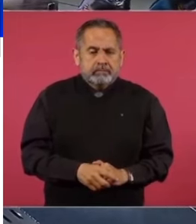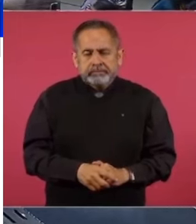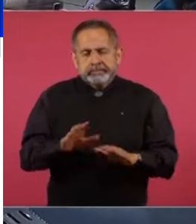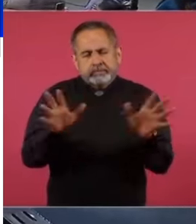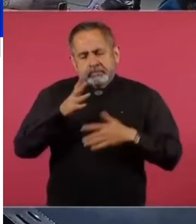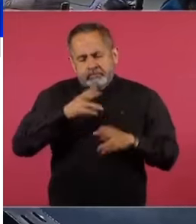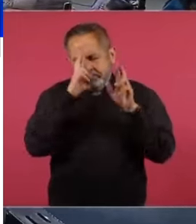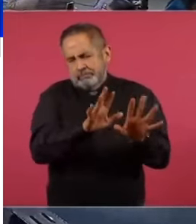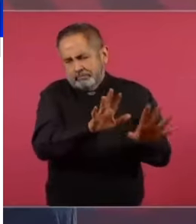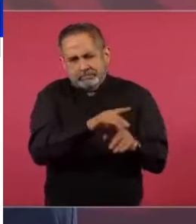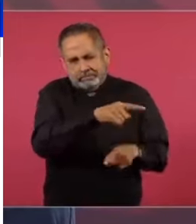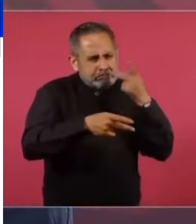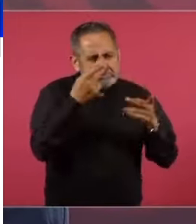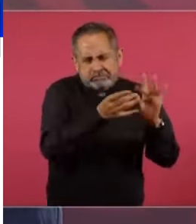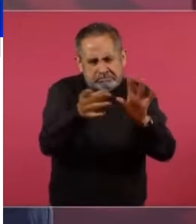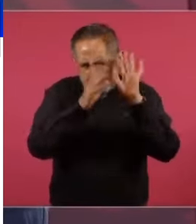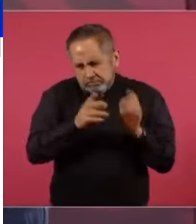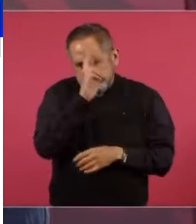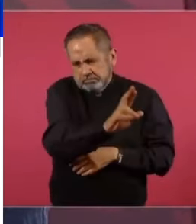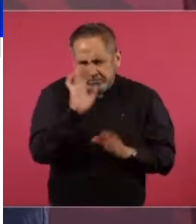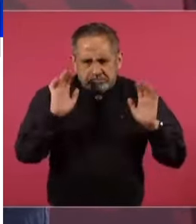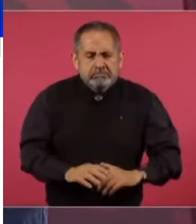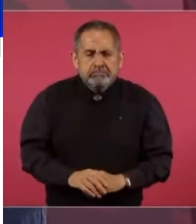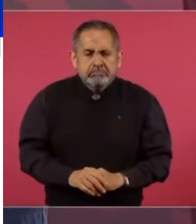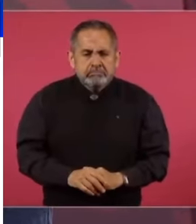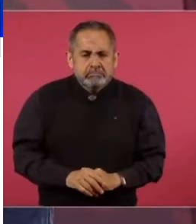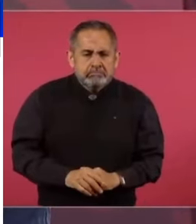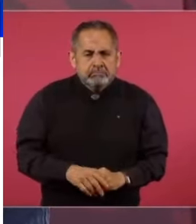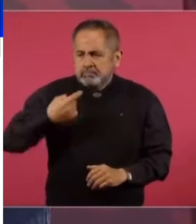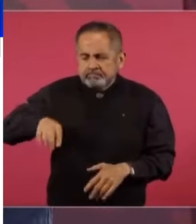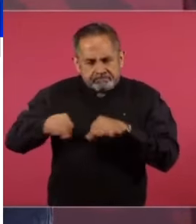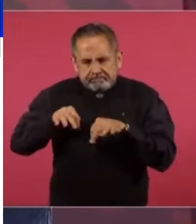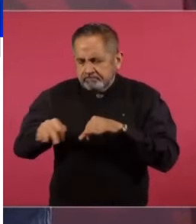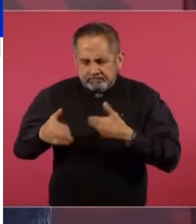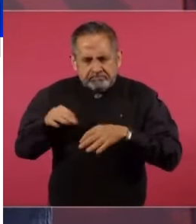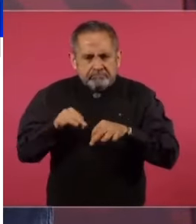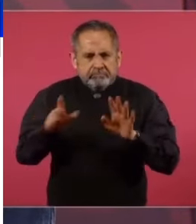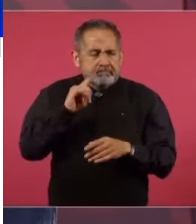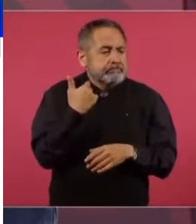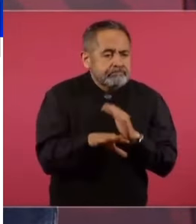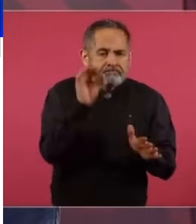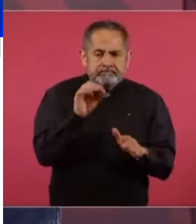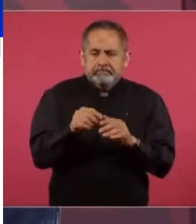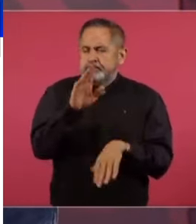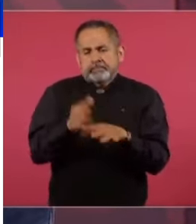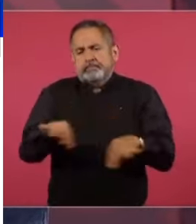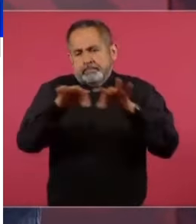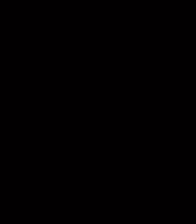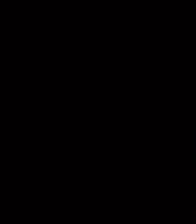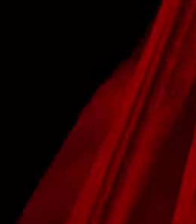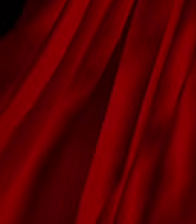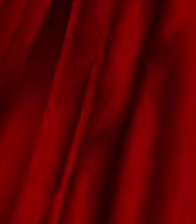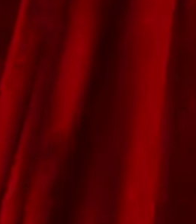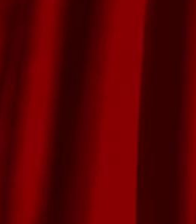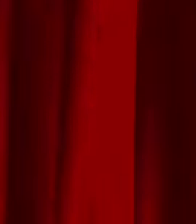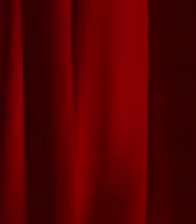No, yo respeto mucho todo lo que ellos dicen. Estamos trabajando para encontrar a los jóvenes, que eso es lo más importante.